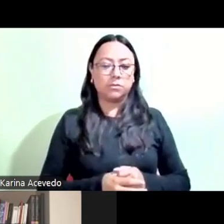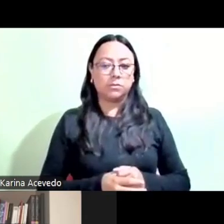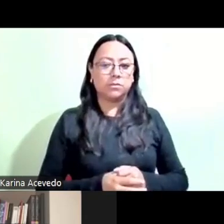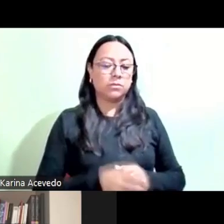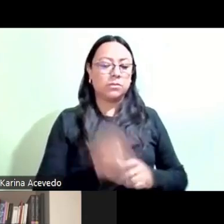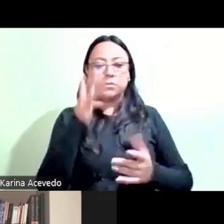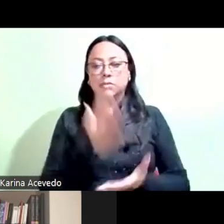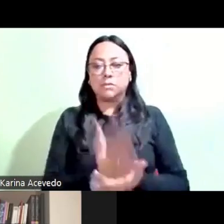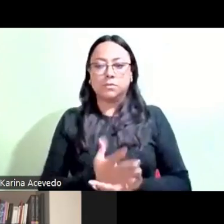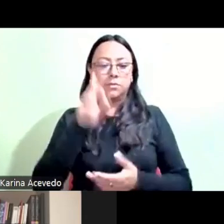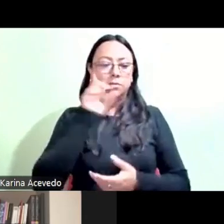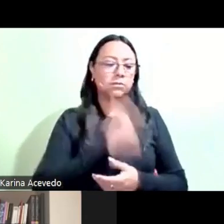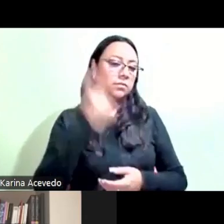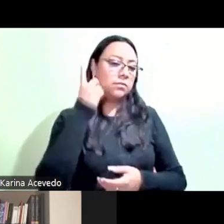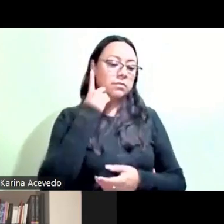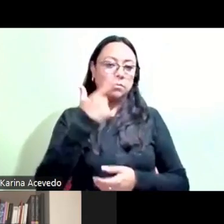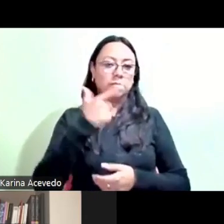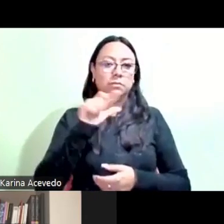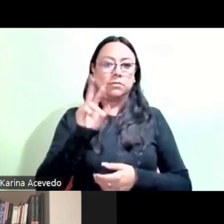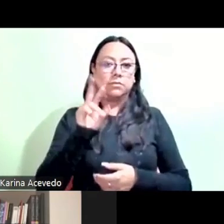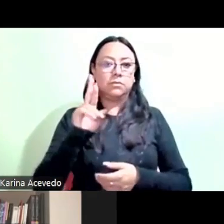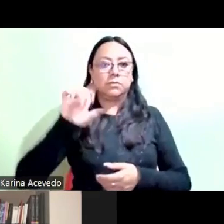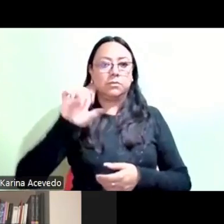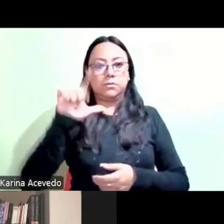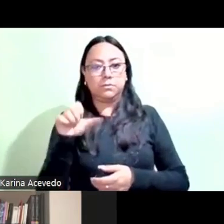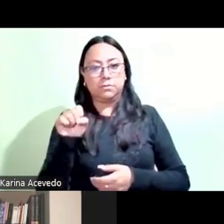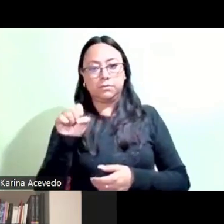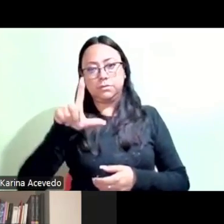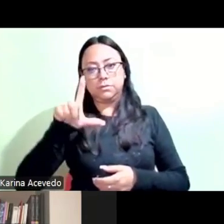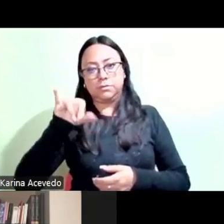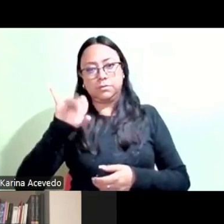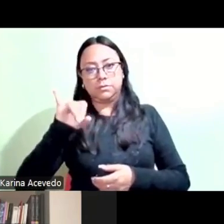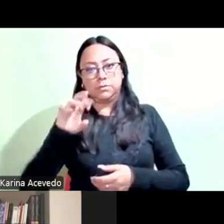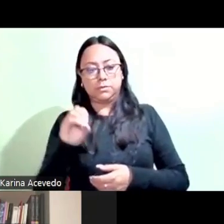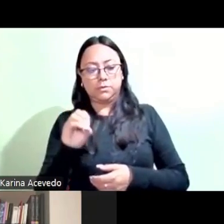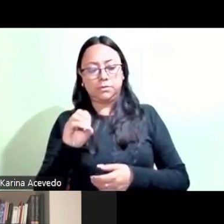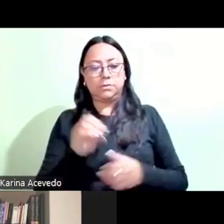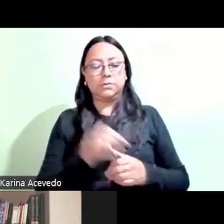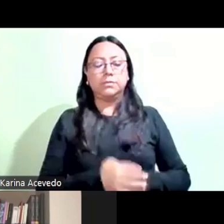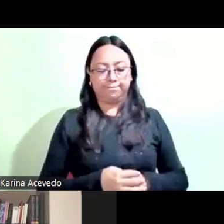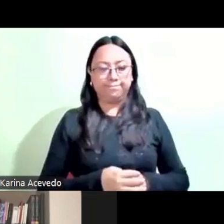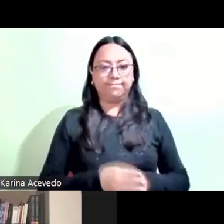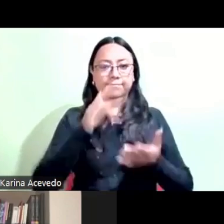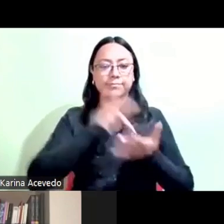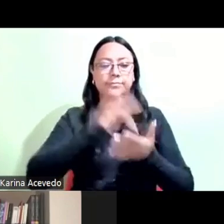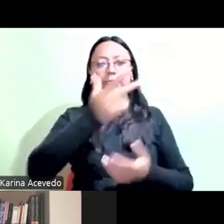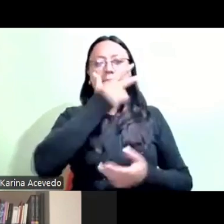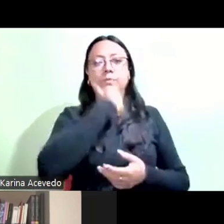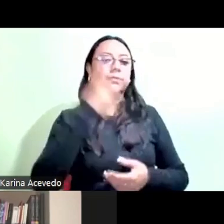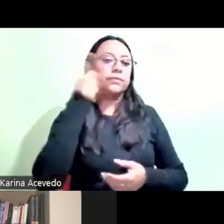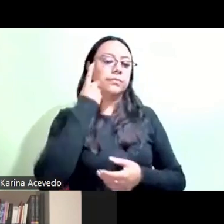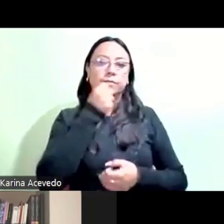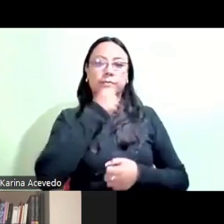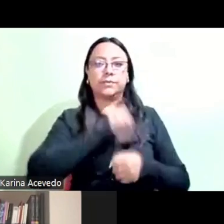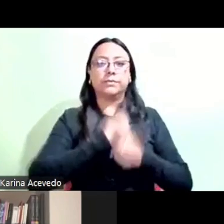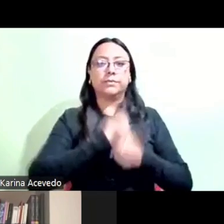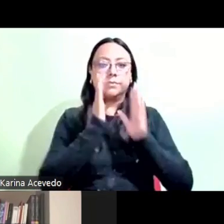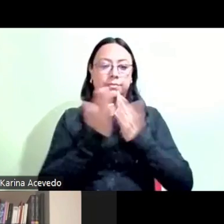Solamente la diputada Gabriela Salido, diputado presidente. Sí, gracias, diputado secretario. Diputada Salido, por